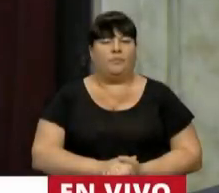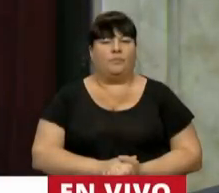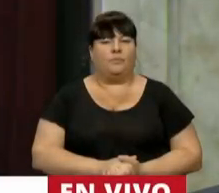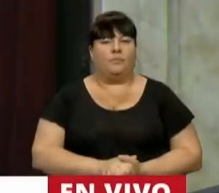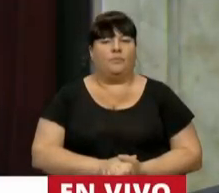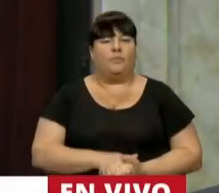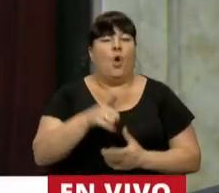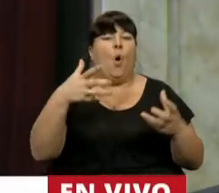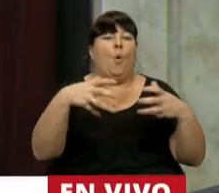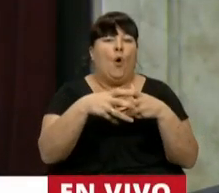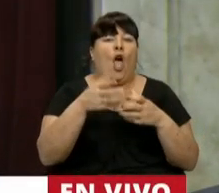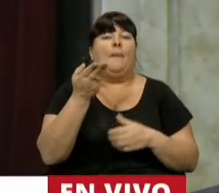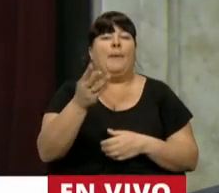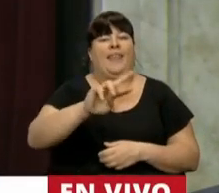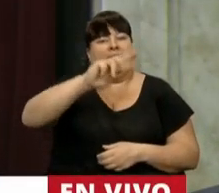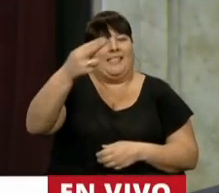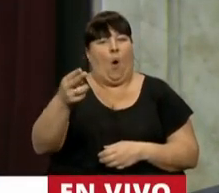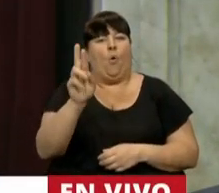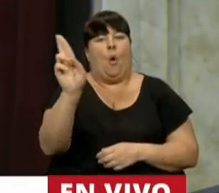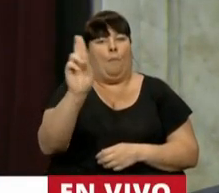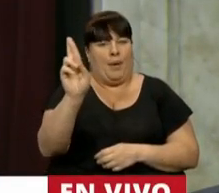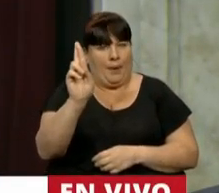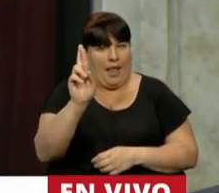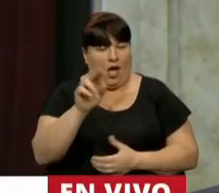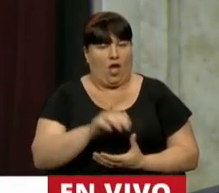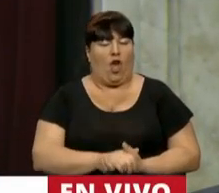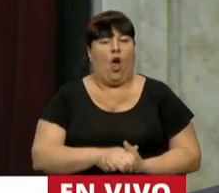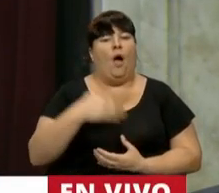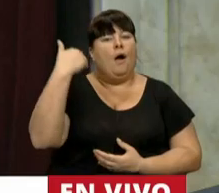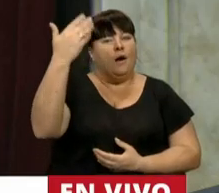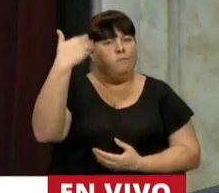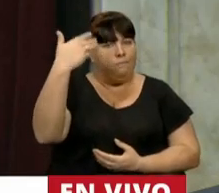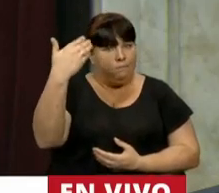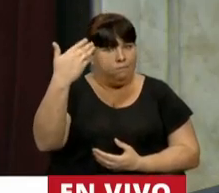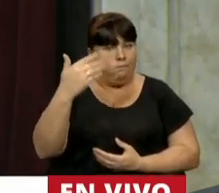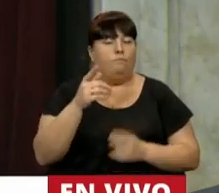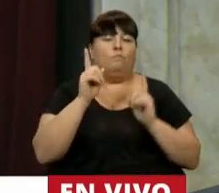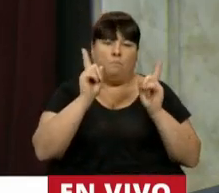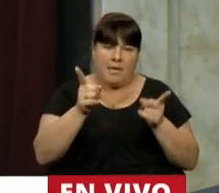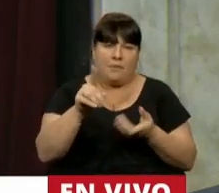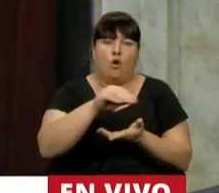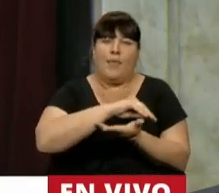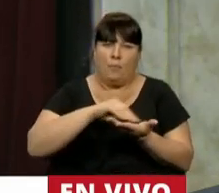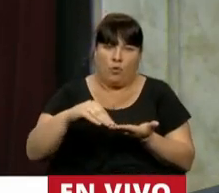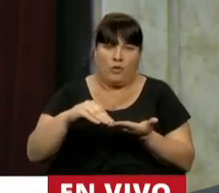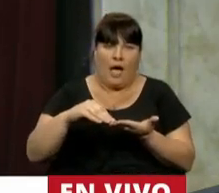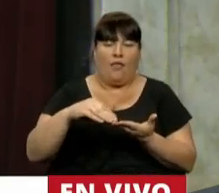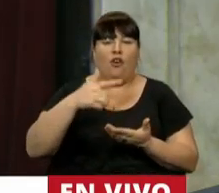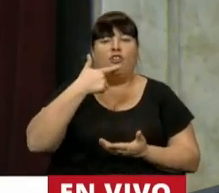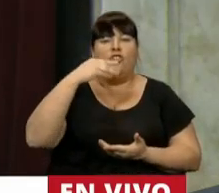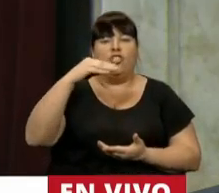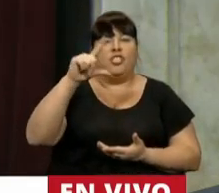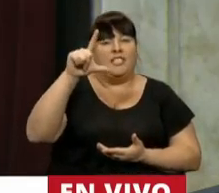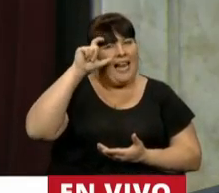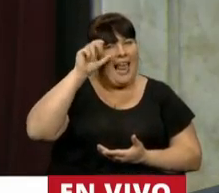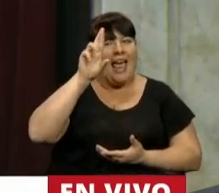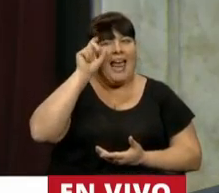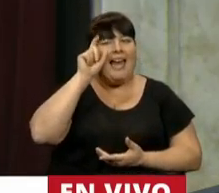Su bloque ha pedido una segunda cuestión de privilegio. Tiene la palabra nuevamente el diputado David Pablo